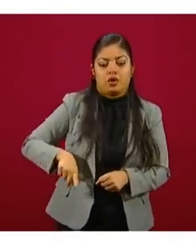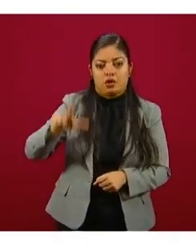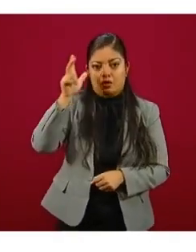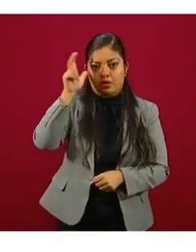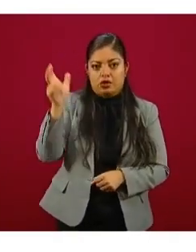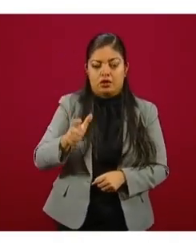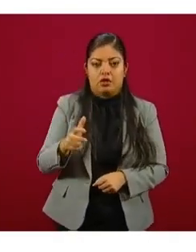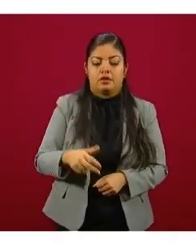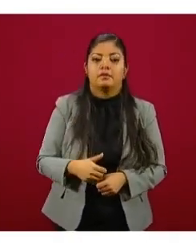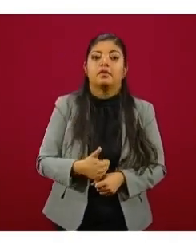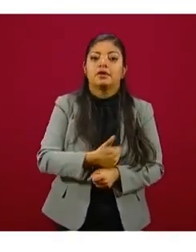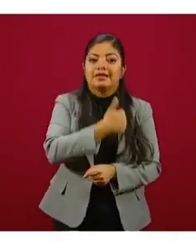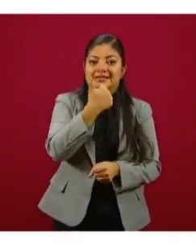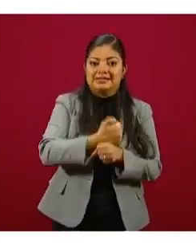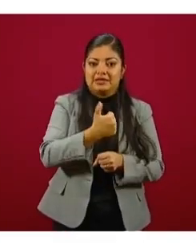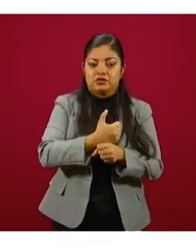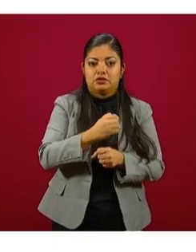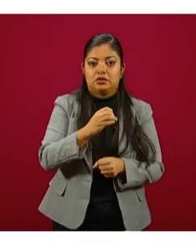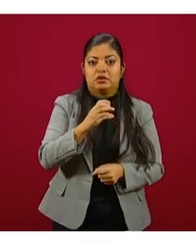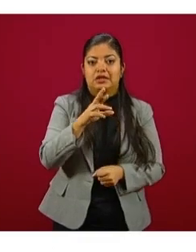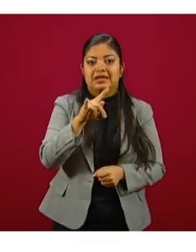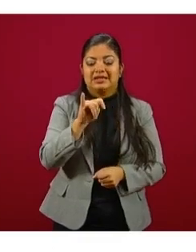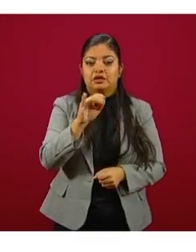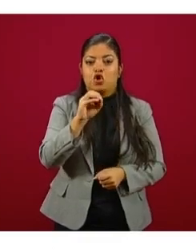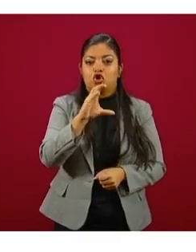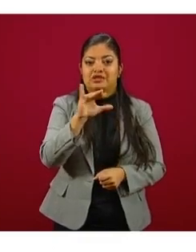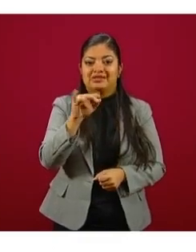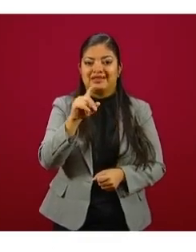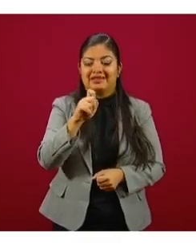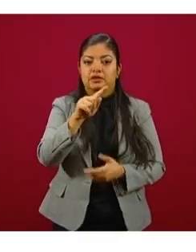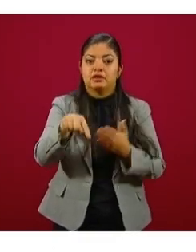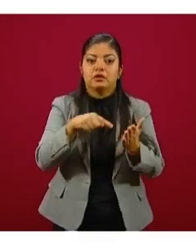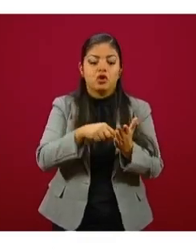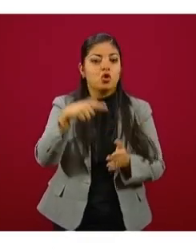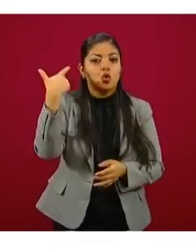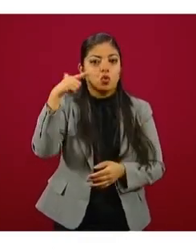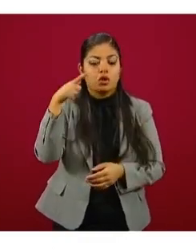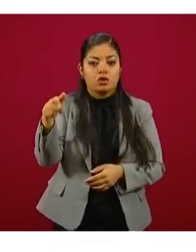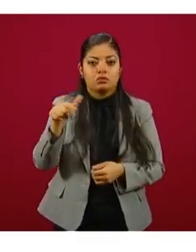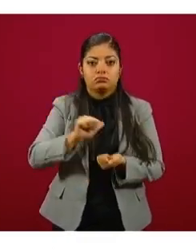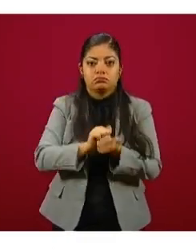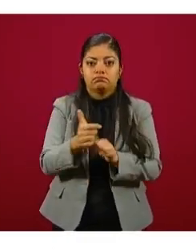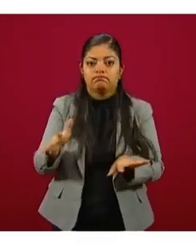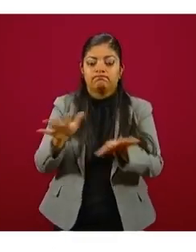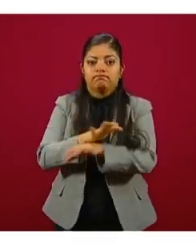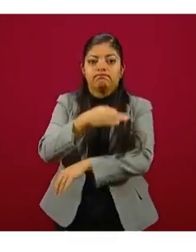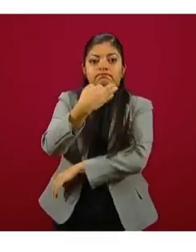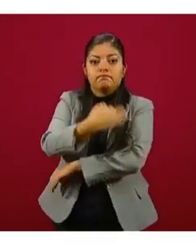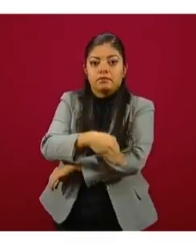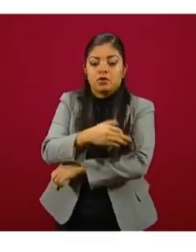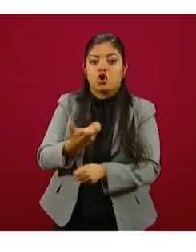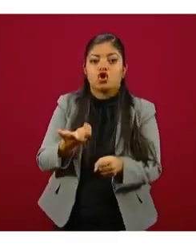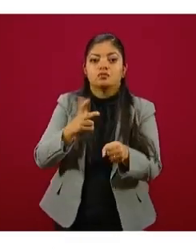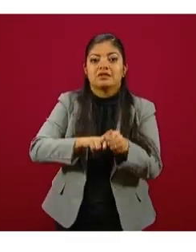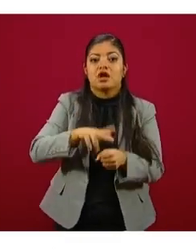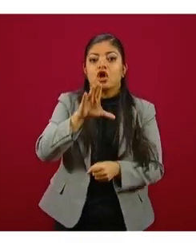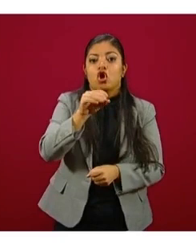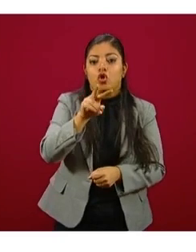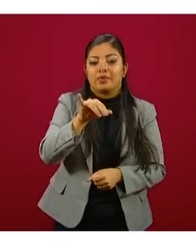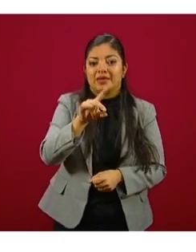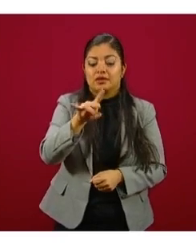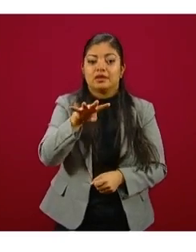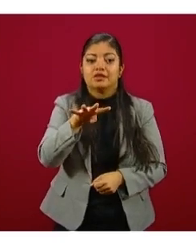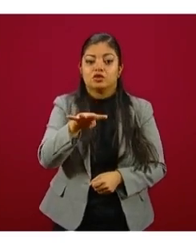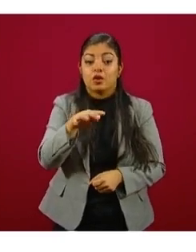Sexto, el CRIT Occidente, ubicado en Guadalajara, Jalisco, se reconvierte en un hospital COVID-19